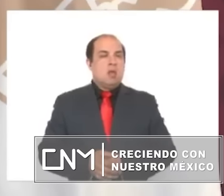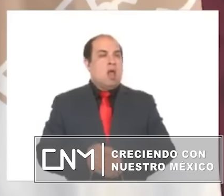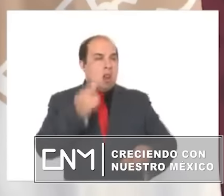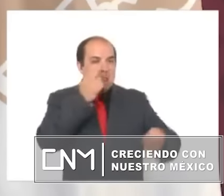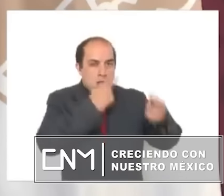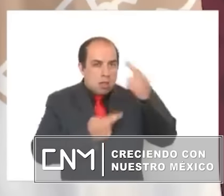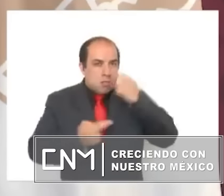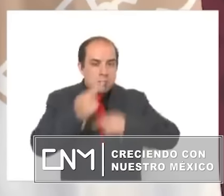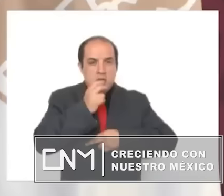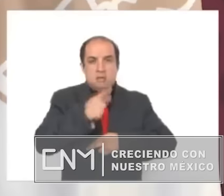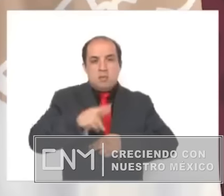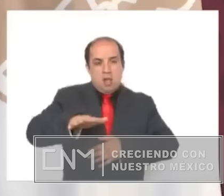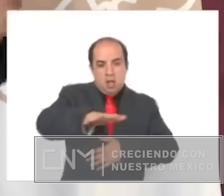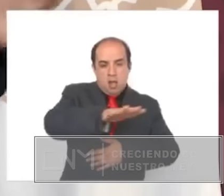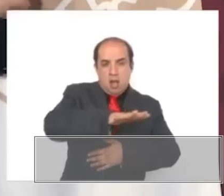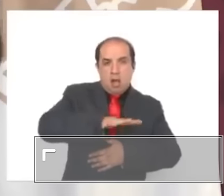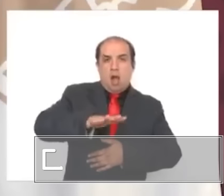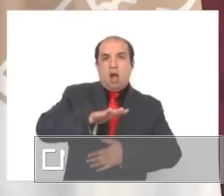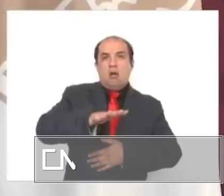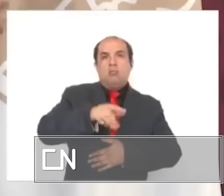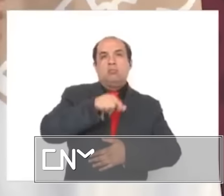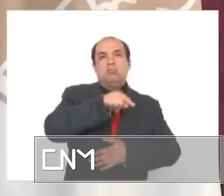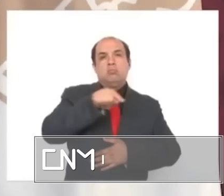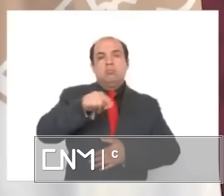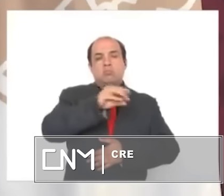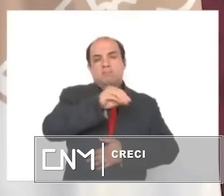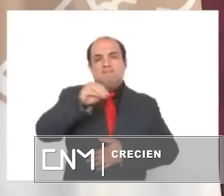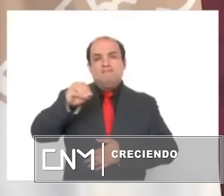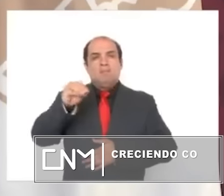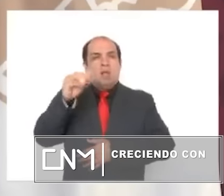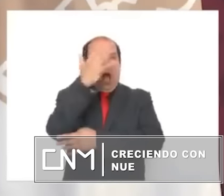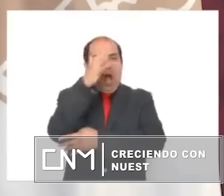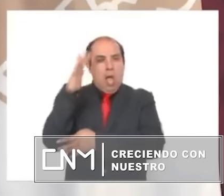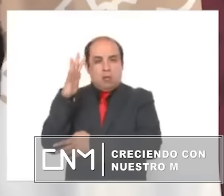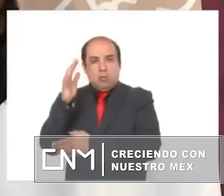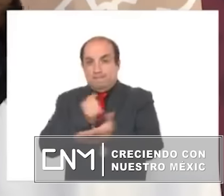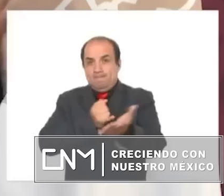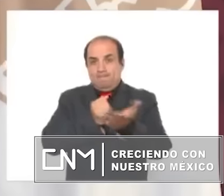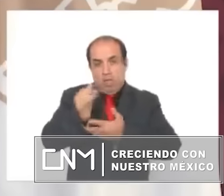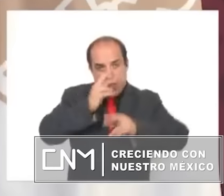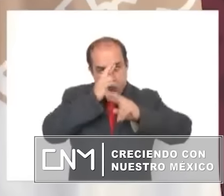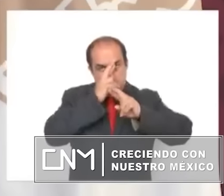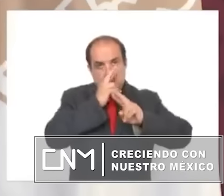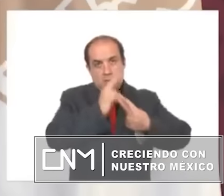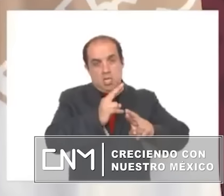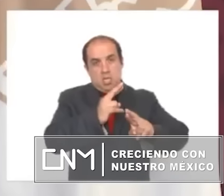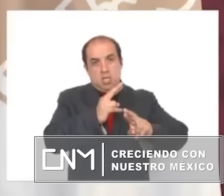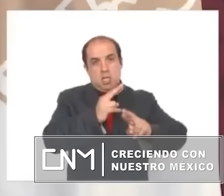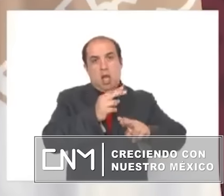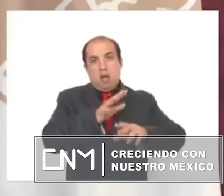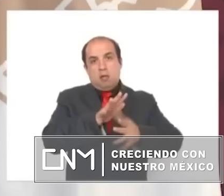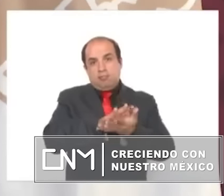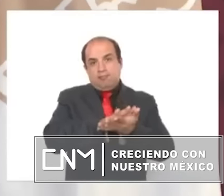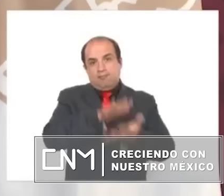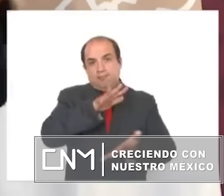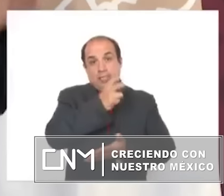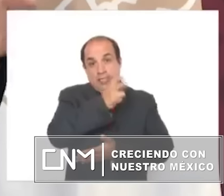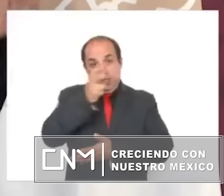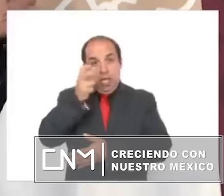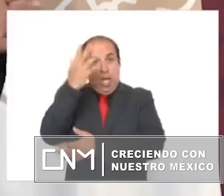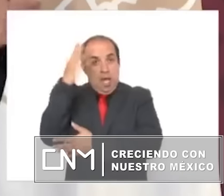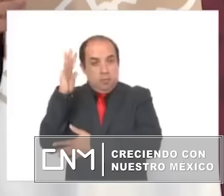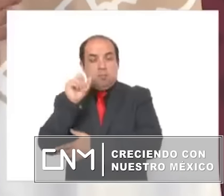revisión, inclusive por la ubicación de árboles, etcétera, se determinó pues respetar la mayor parte de los